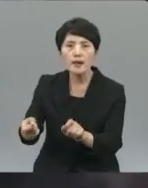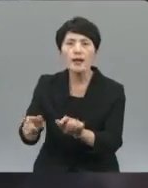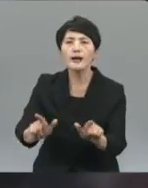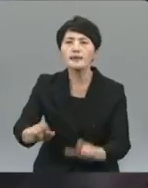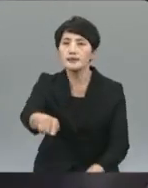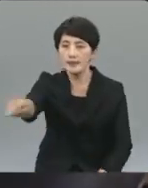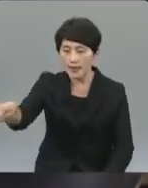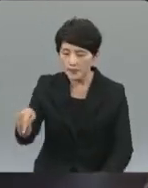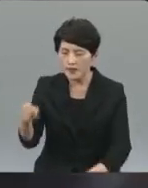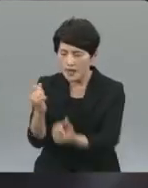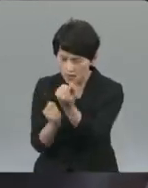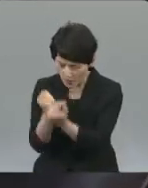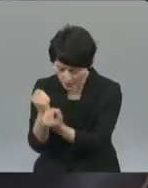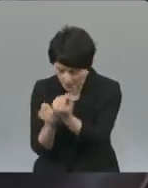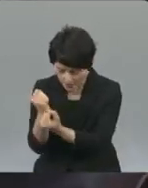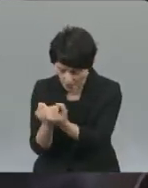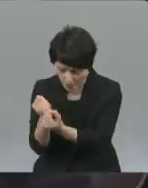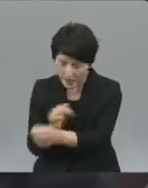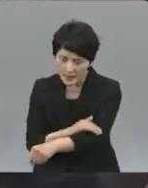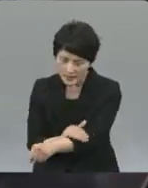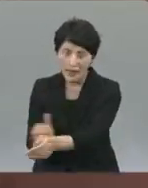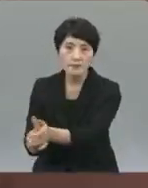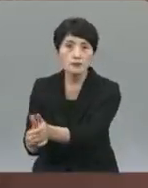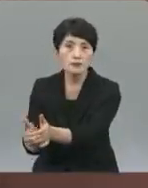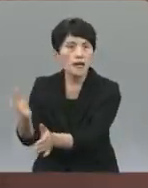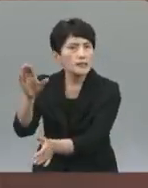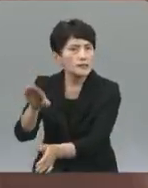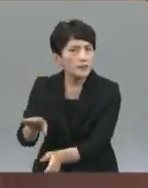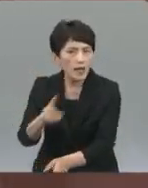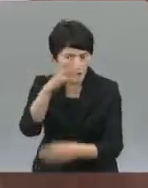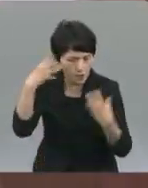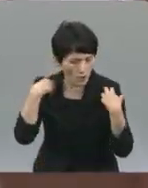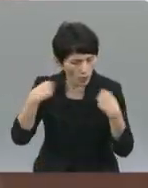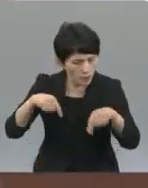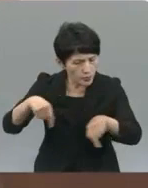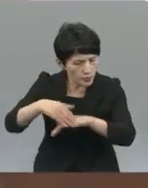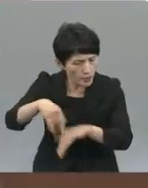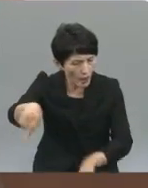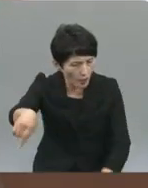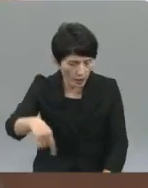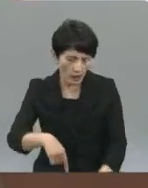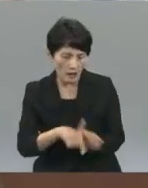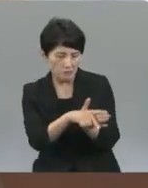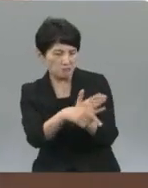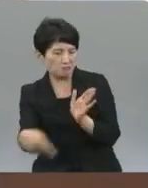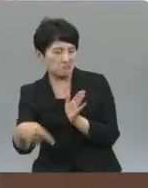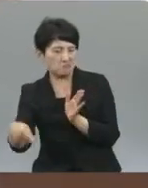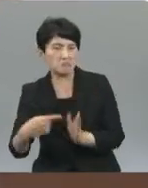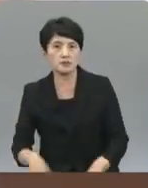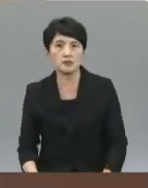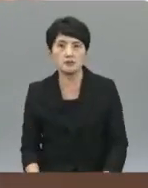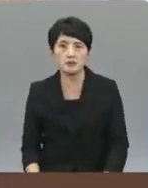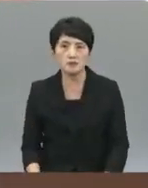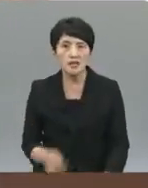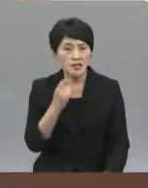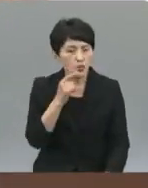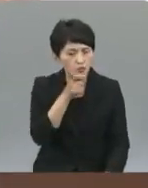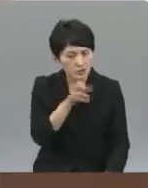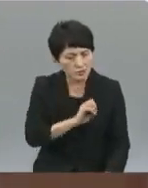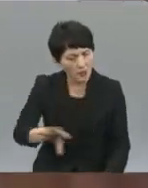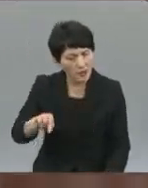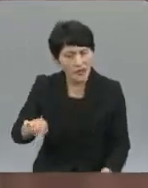el Ministerio de seguridad de alimentos y medicamentos mantiene un estricto control sobre otros productos del archipiélago nipón también